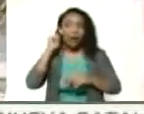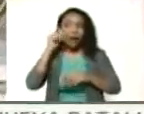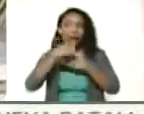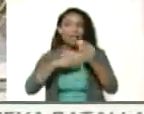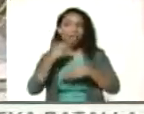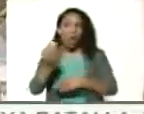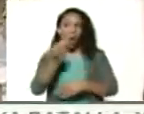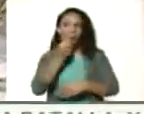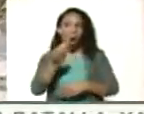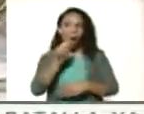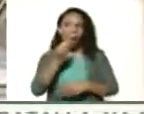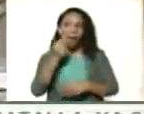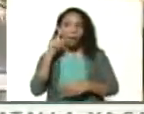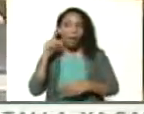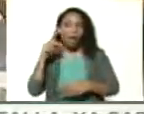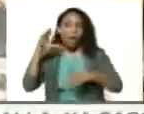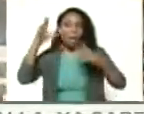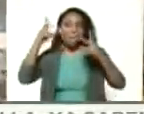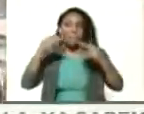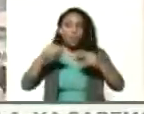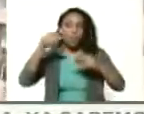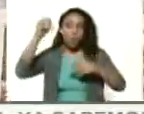comer las alfombras, les habían cortado la luz.